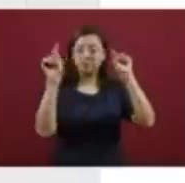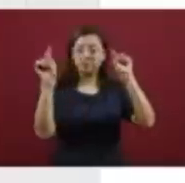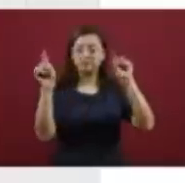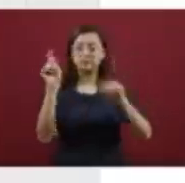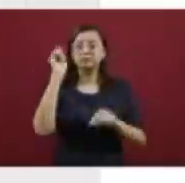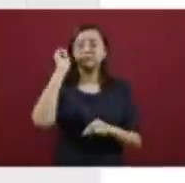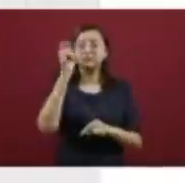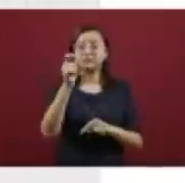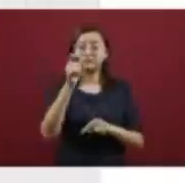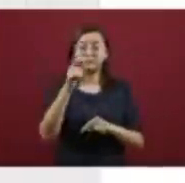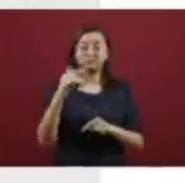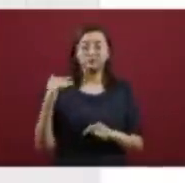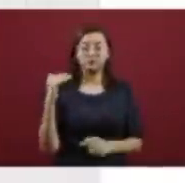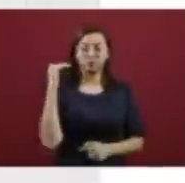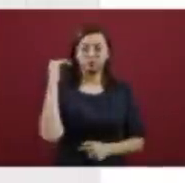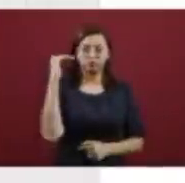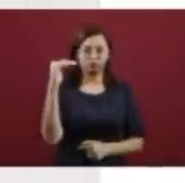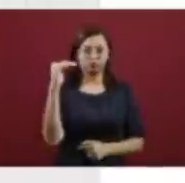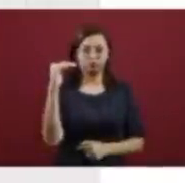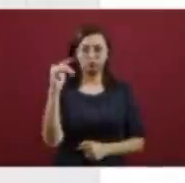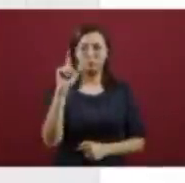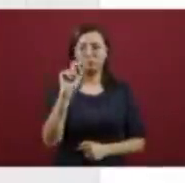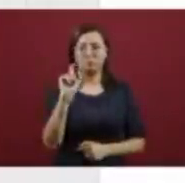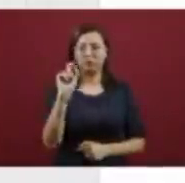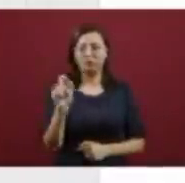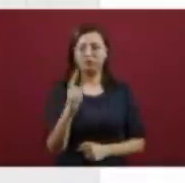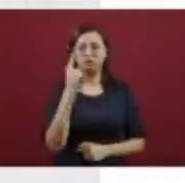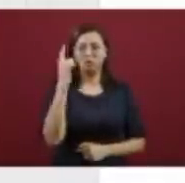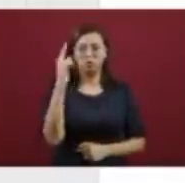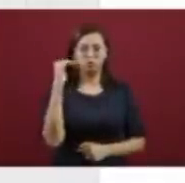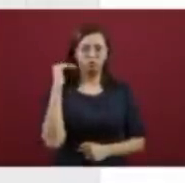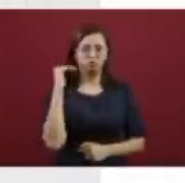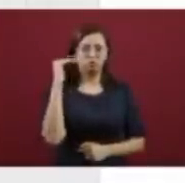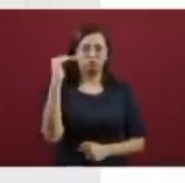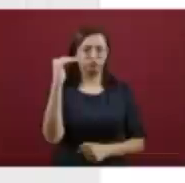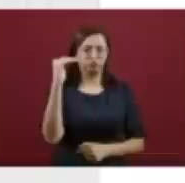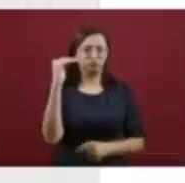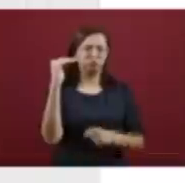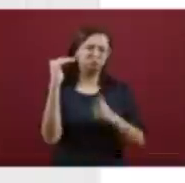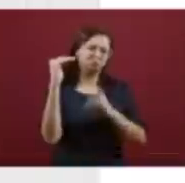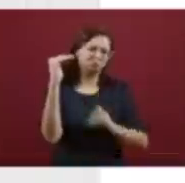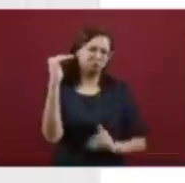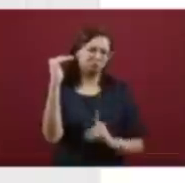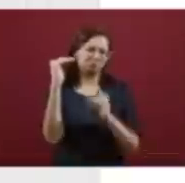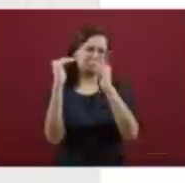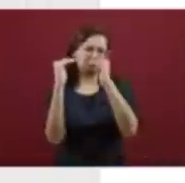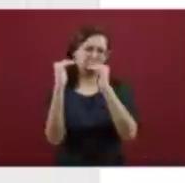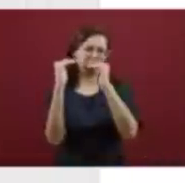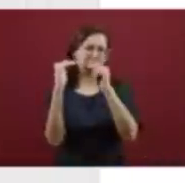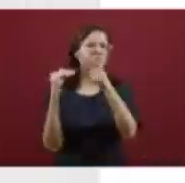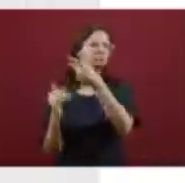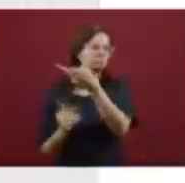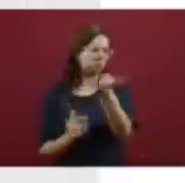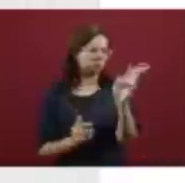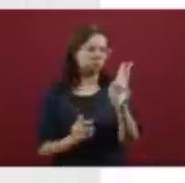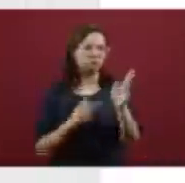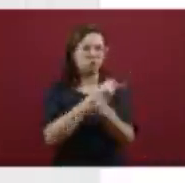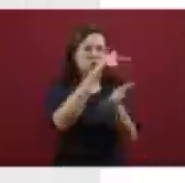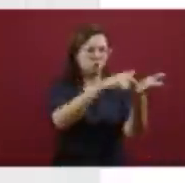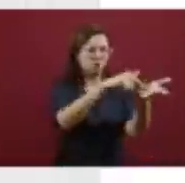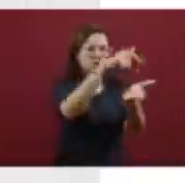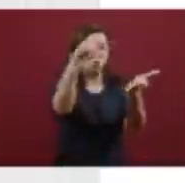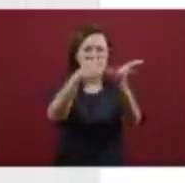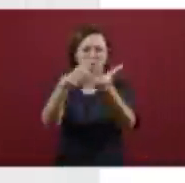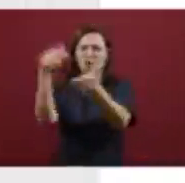el tope inflacionario al público es de 21, y en promedio las estaciones de servicio están vendiendo